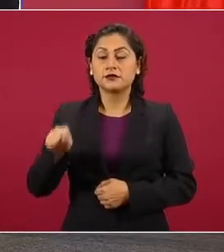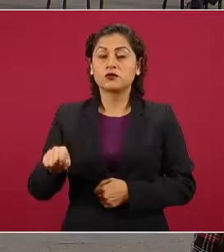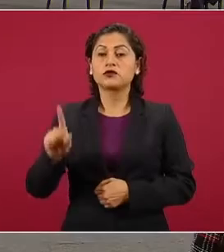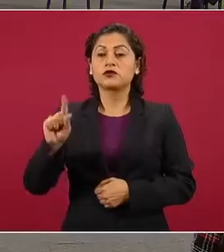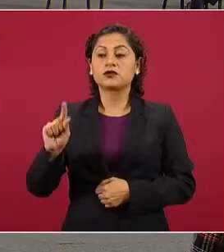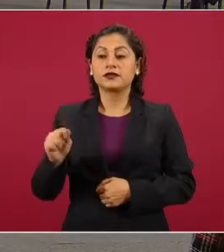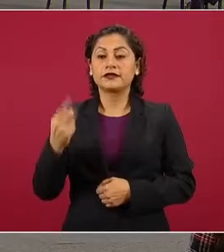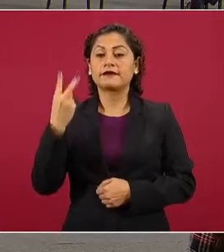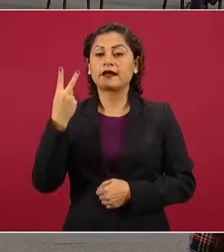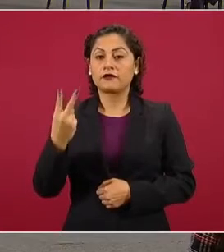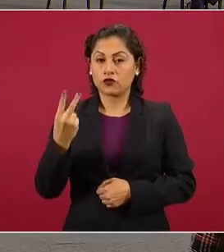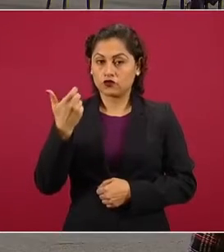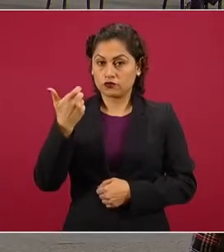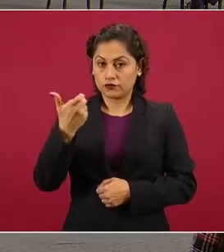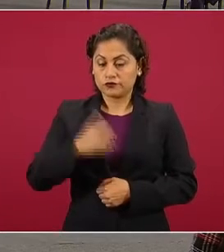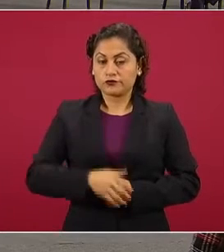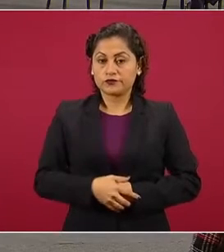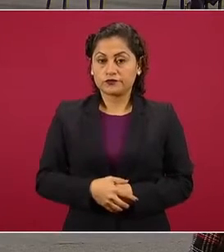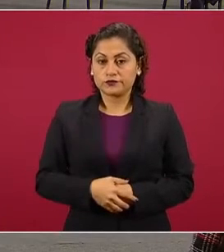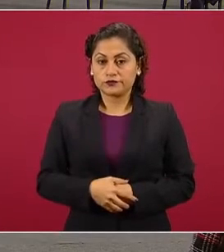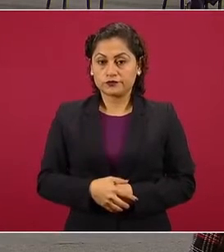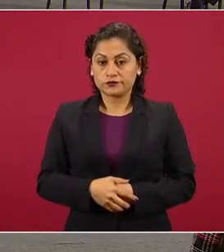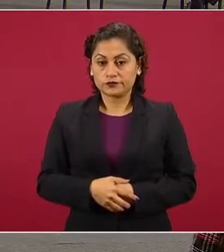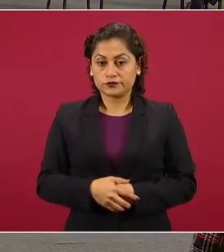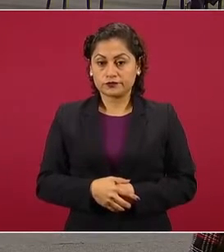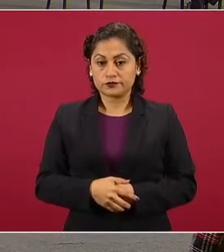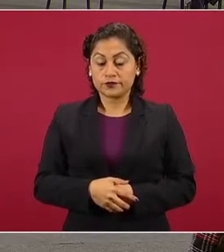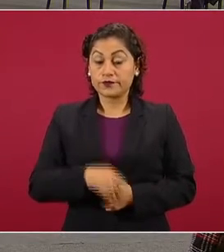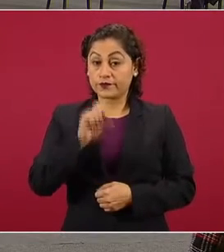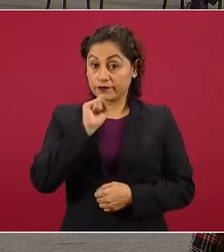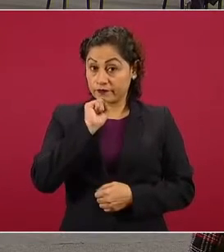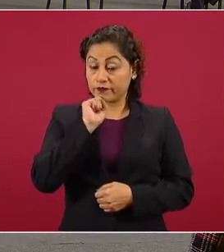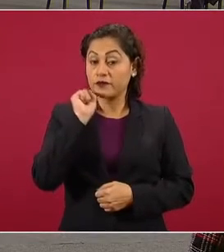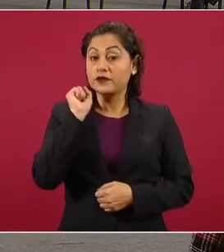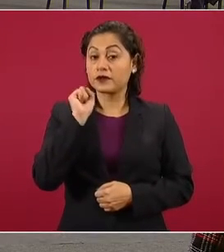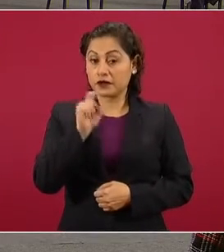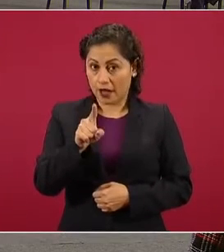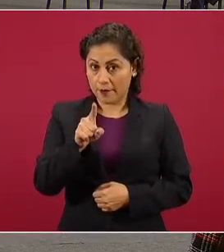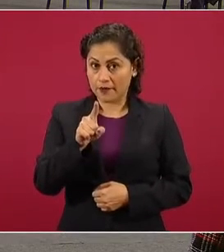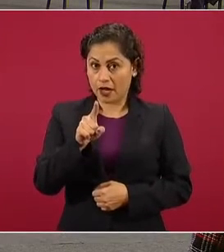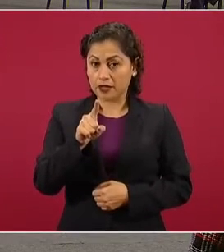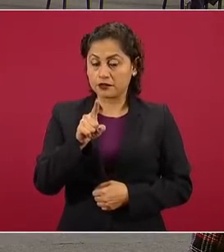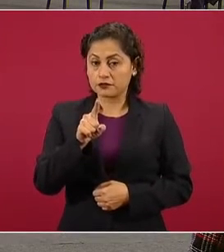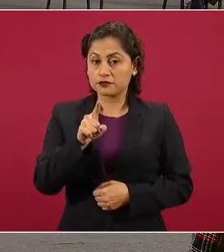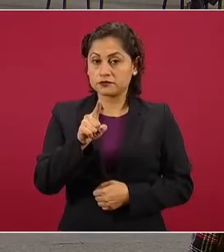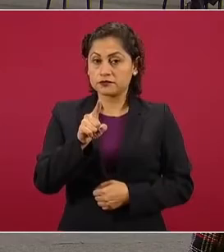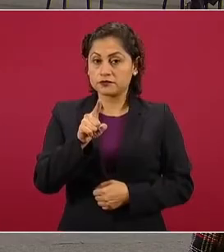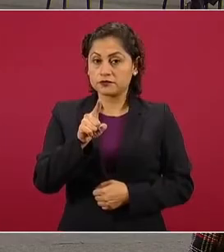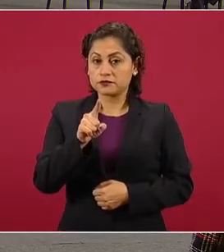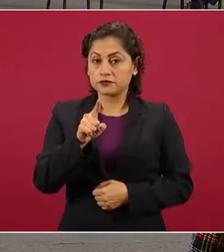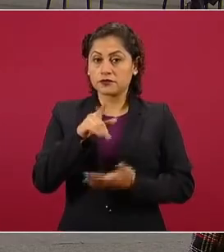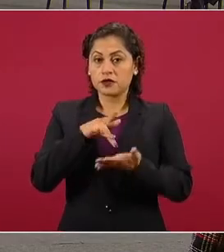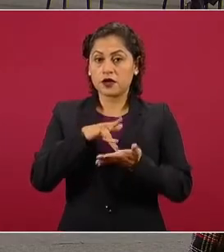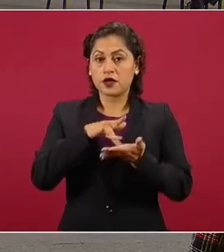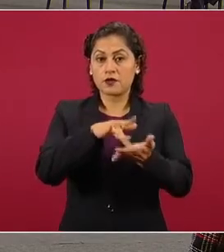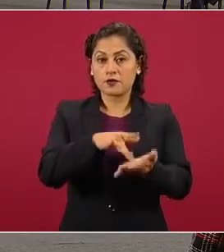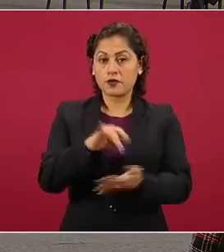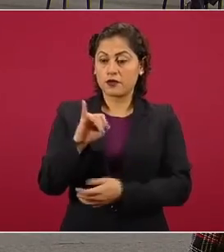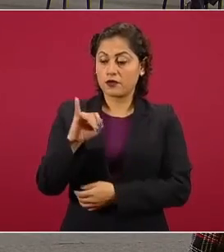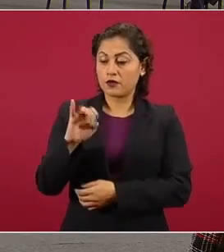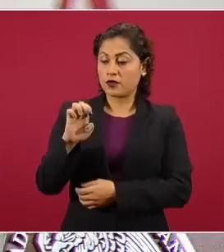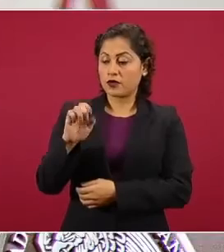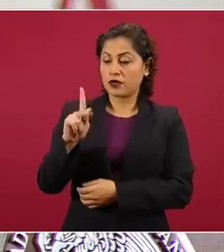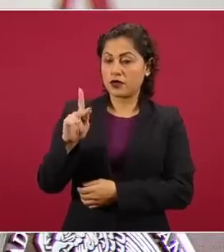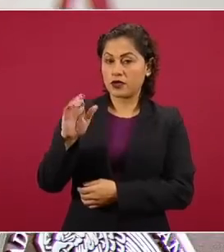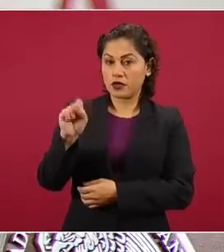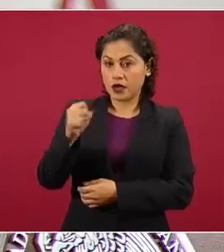176.72 pesos. También incluye un estímulo en el IEPS a gasolinas, de